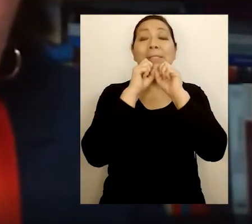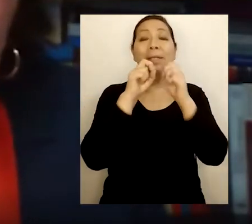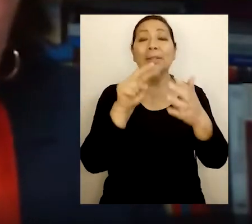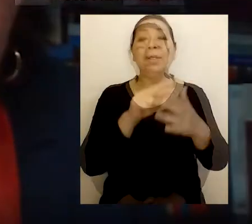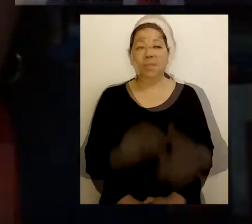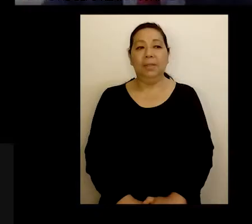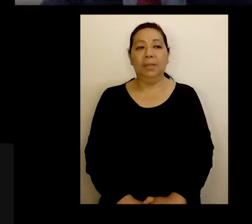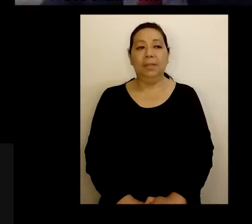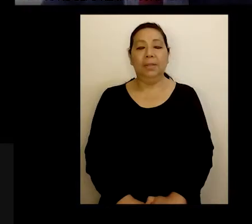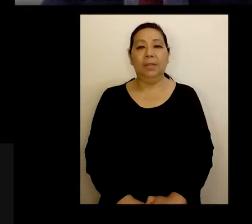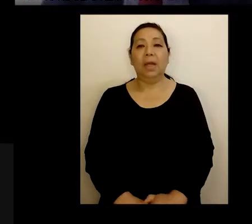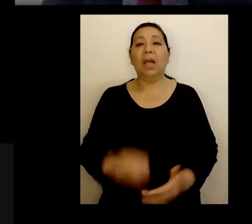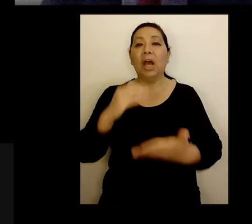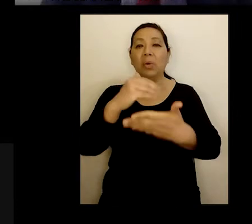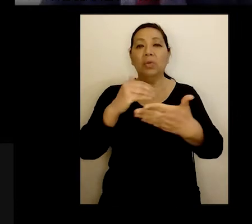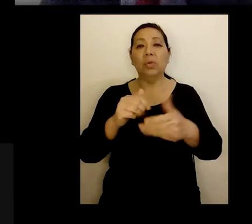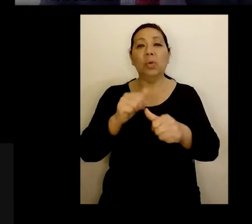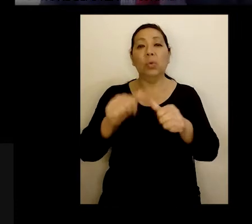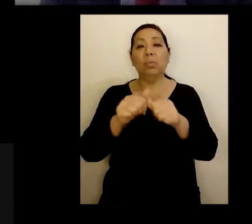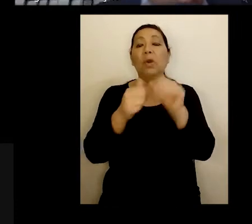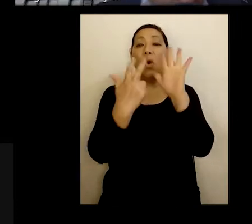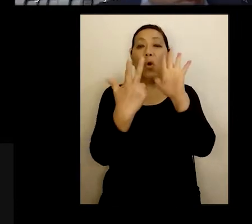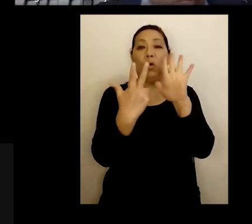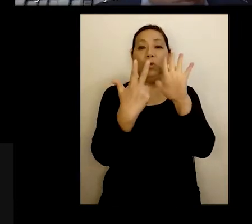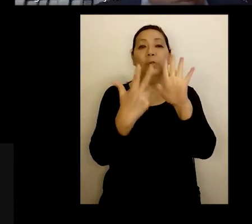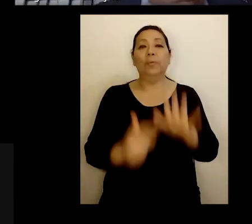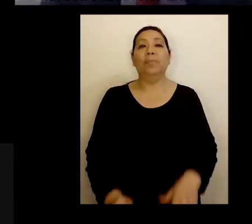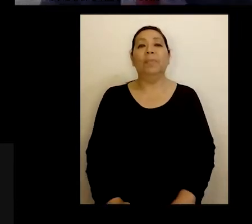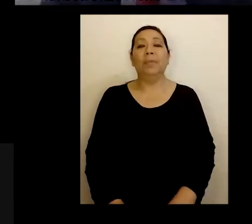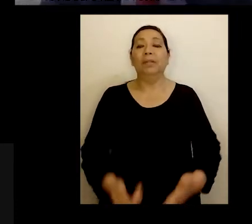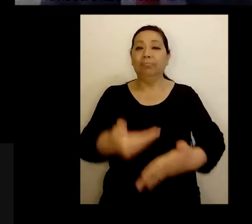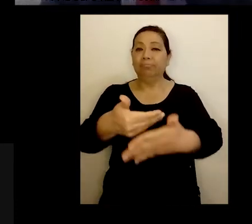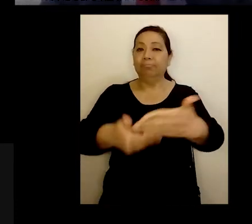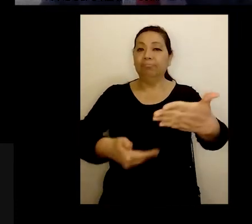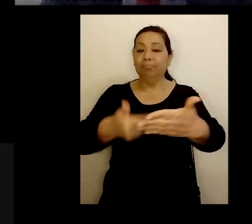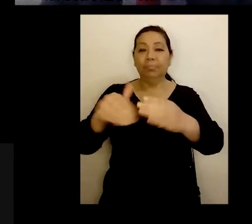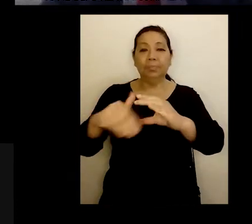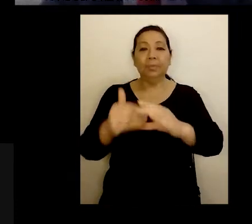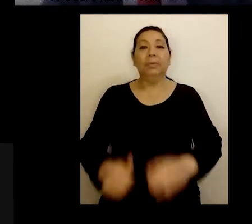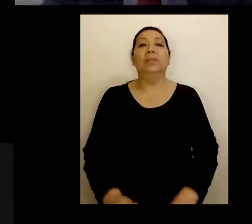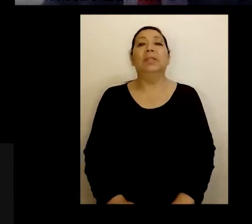secretario relator. Causa número 8. Expediente